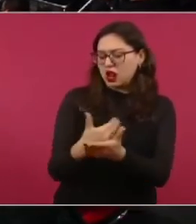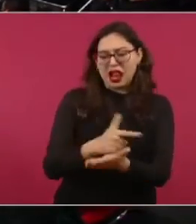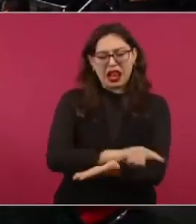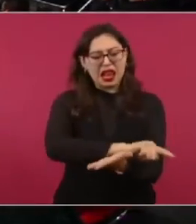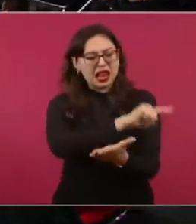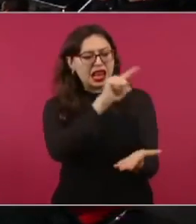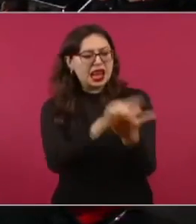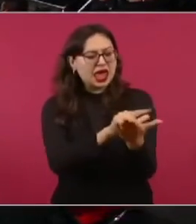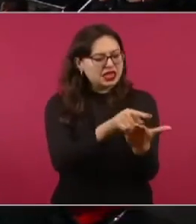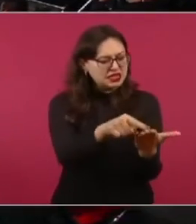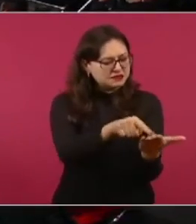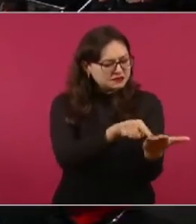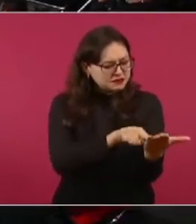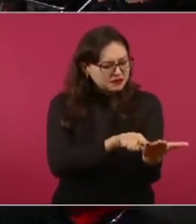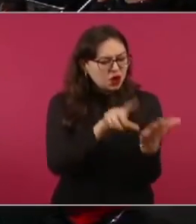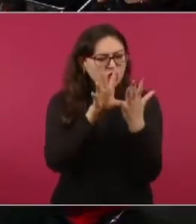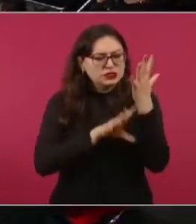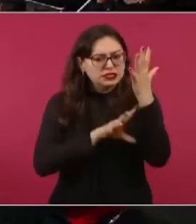Nada.